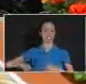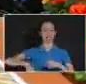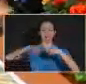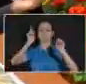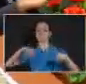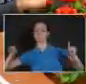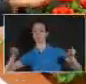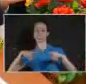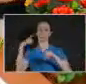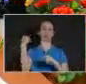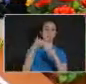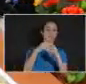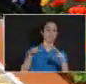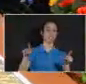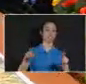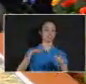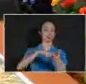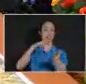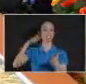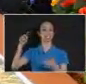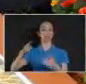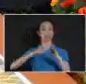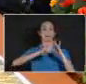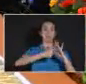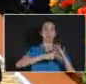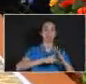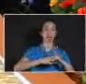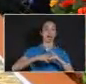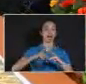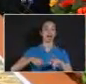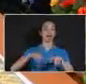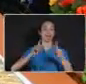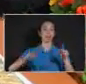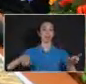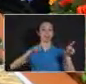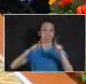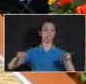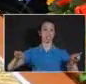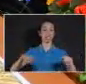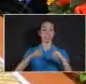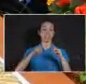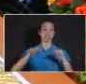qué. Y empiezan a tocar cada uno de los, y se empiezan a...